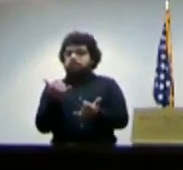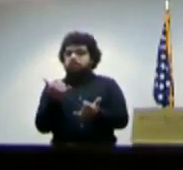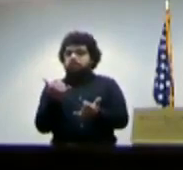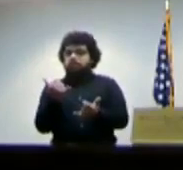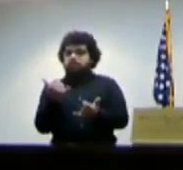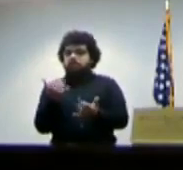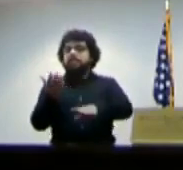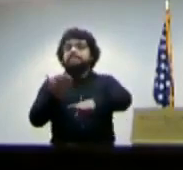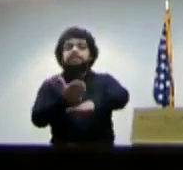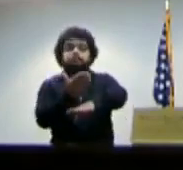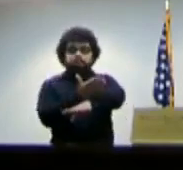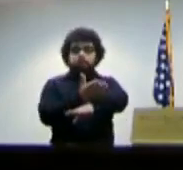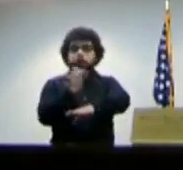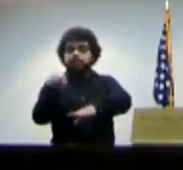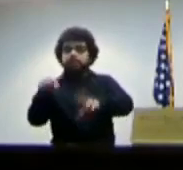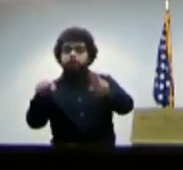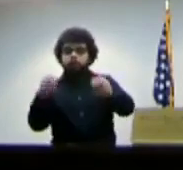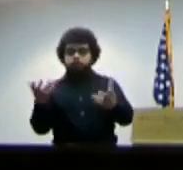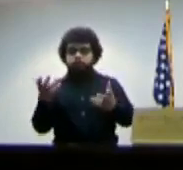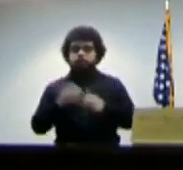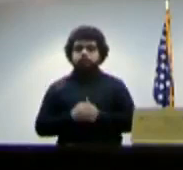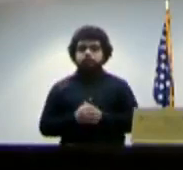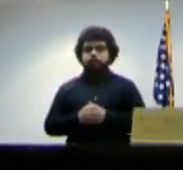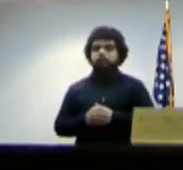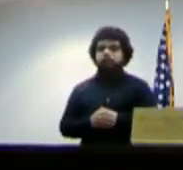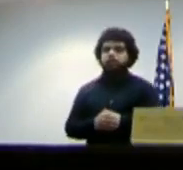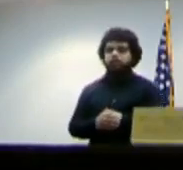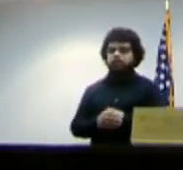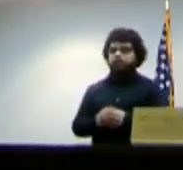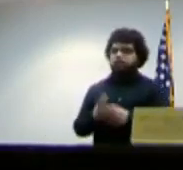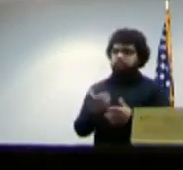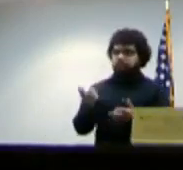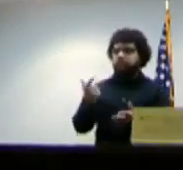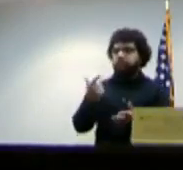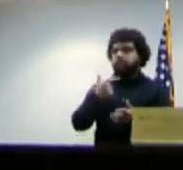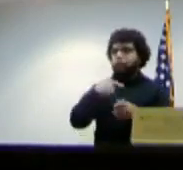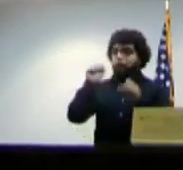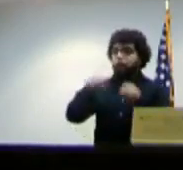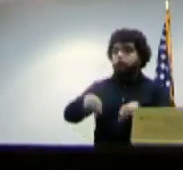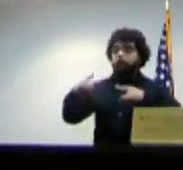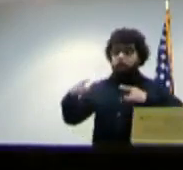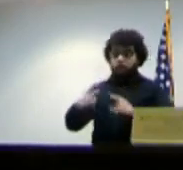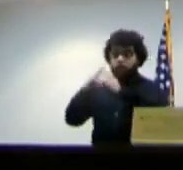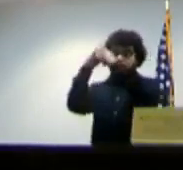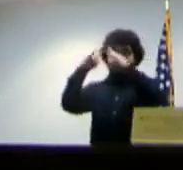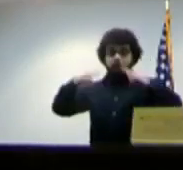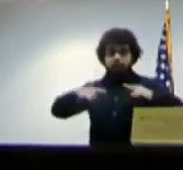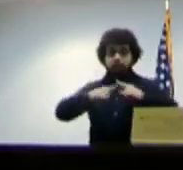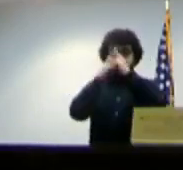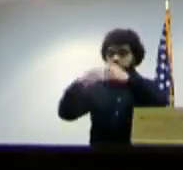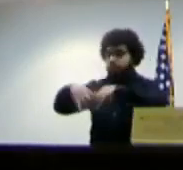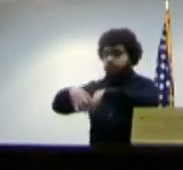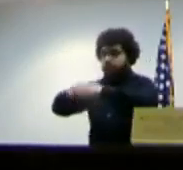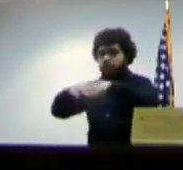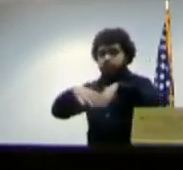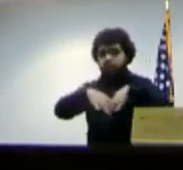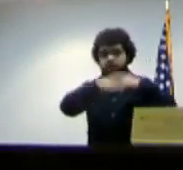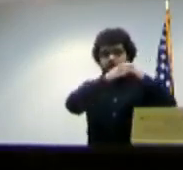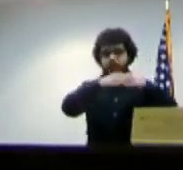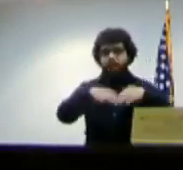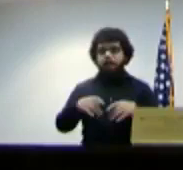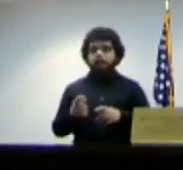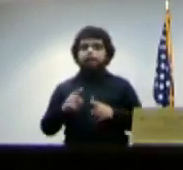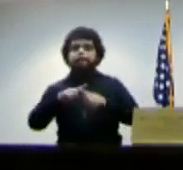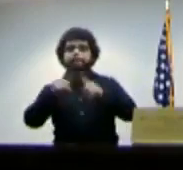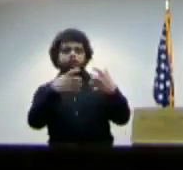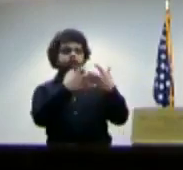plantas. Bueno, nos ayudó a restaurar las torres de enfriamiento. ¿No optimizó las plantas?